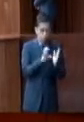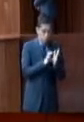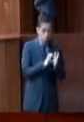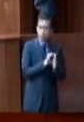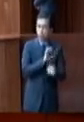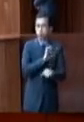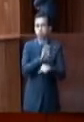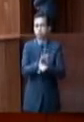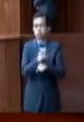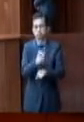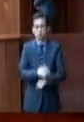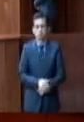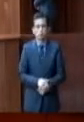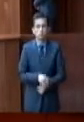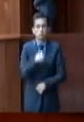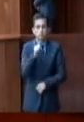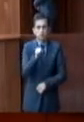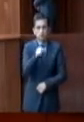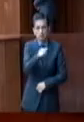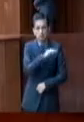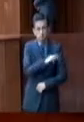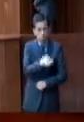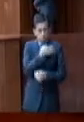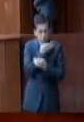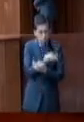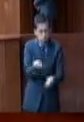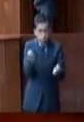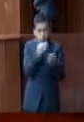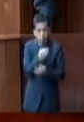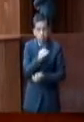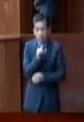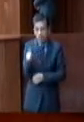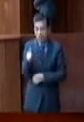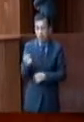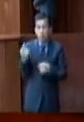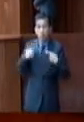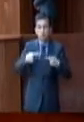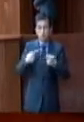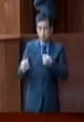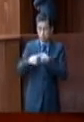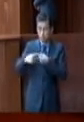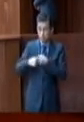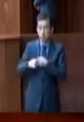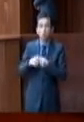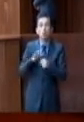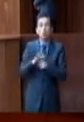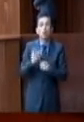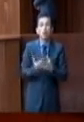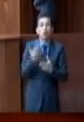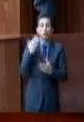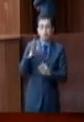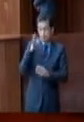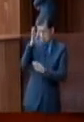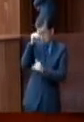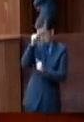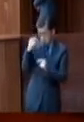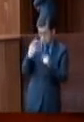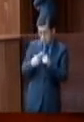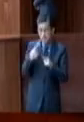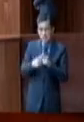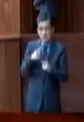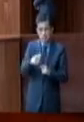pueden comunicar a sus agremiados los acuerdos entre los trabajadores y la parte patronal